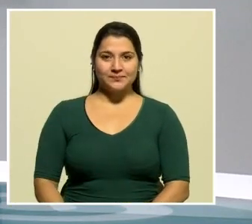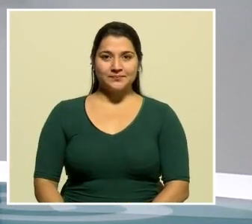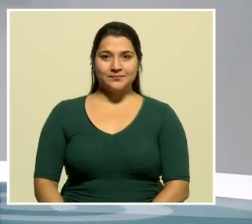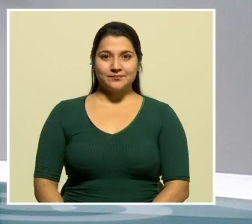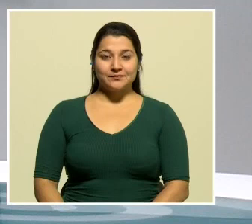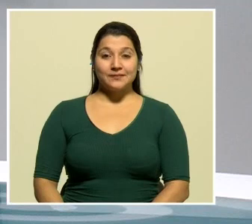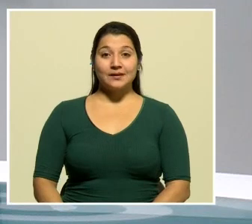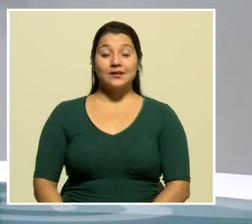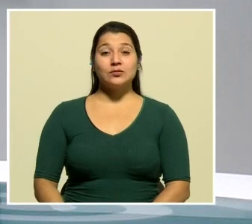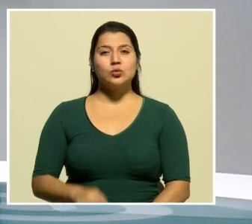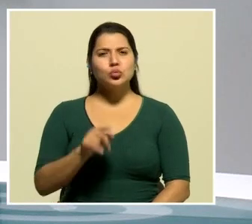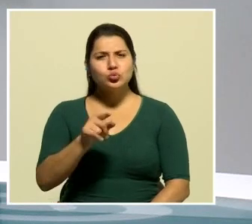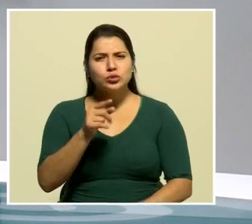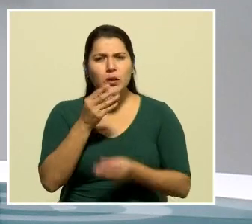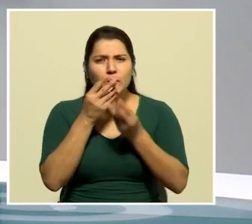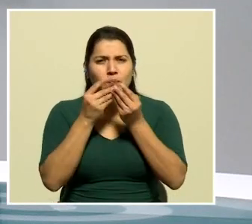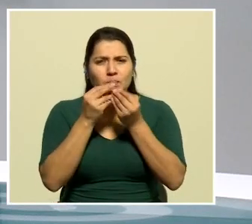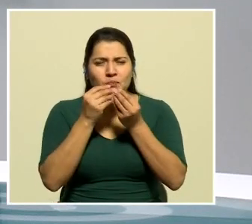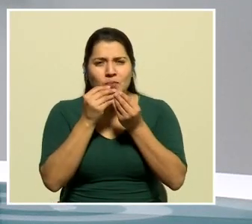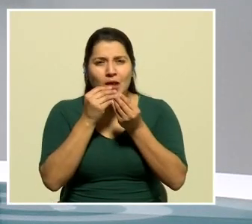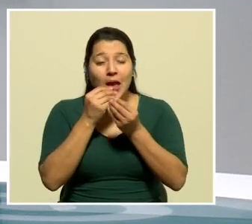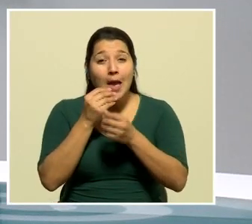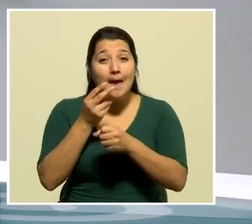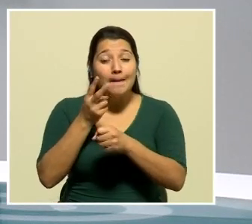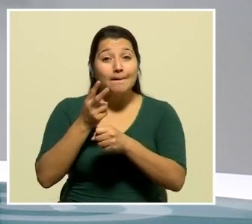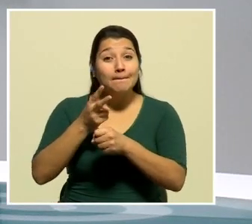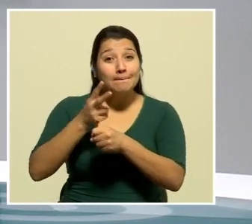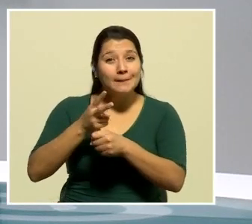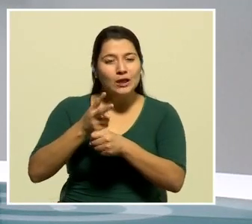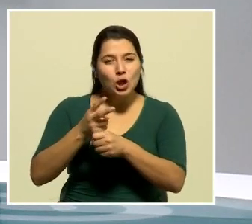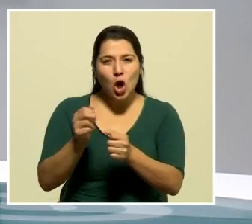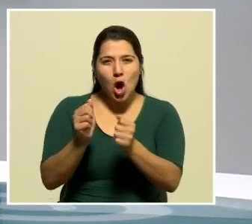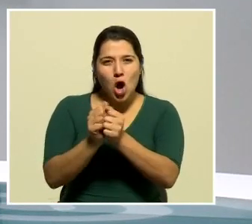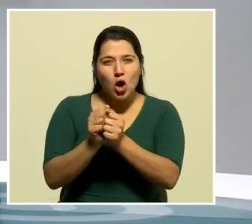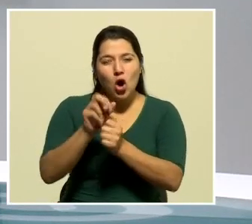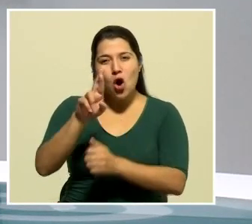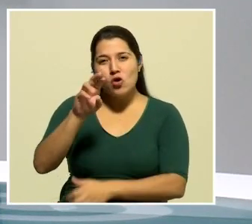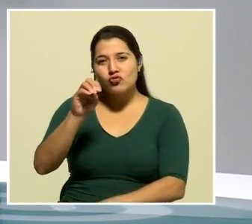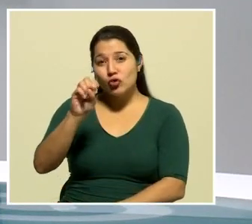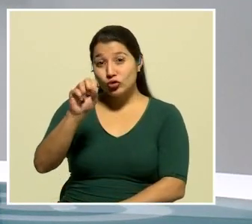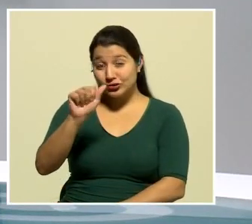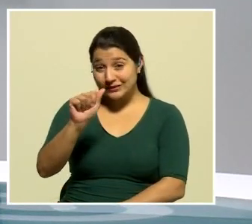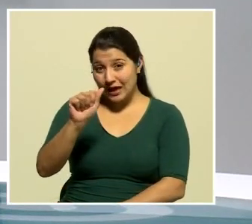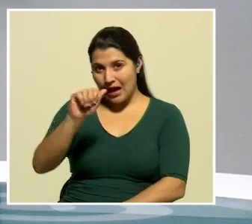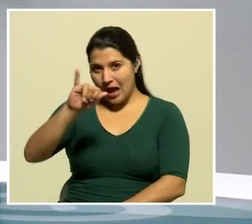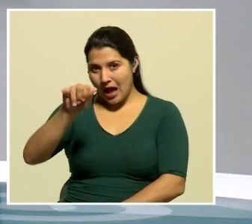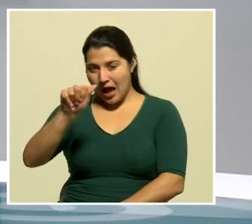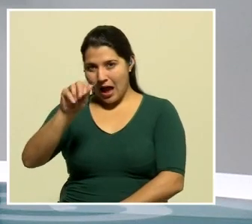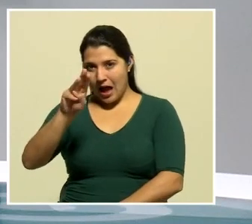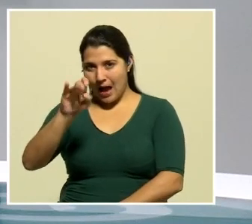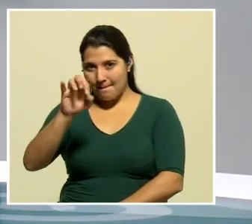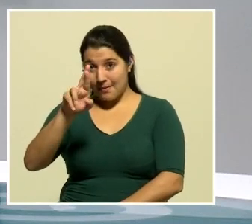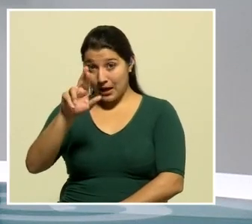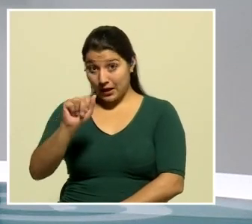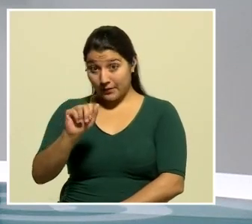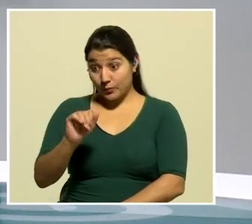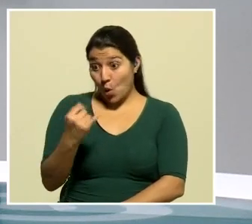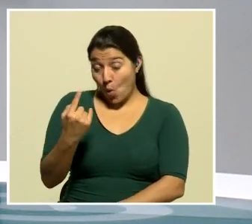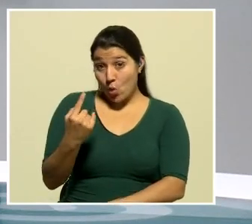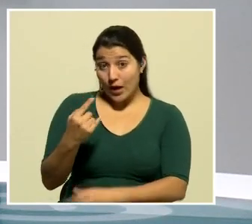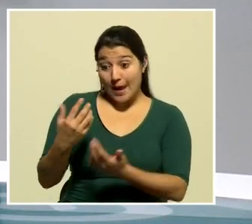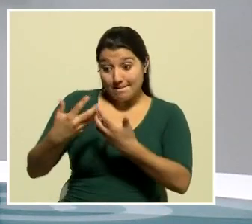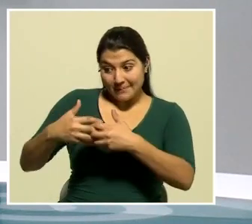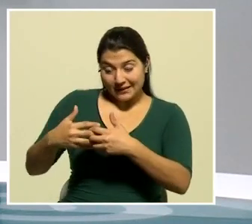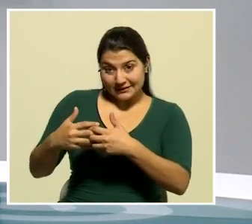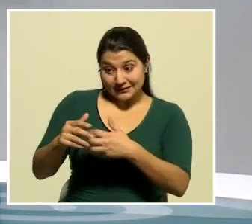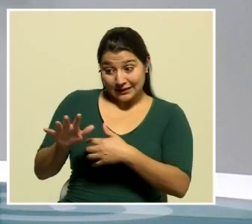¿Ha probado el vino a base de rosa de Jamaica? Forever Rose, una empresa familiar, lo fabrica y hoy se lo